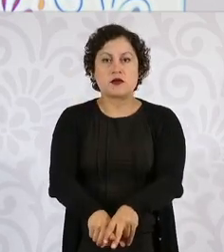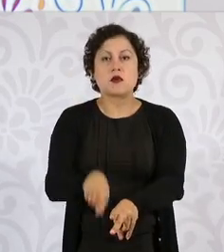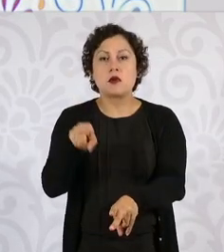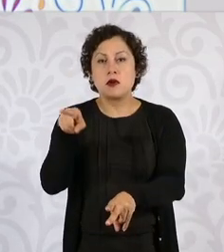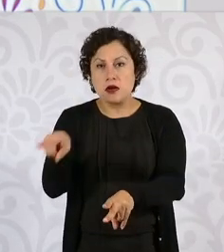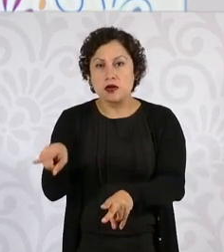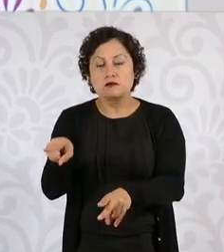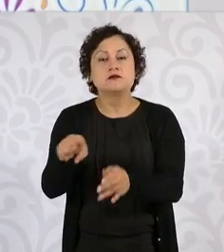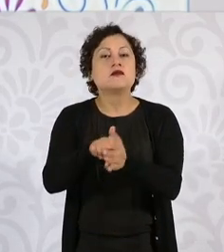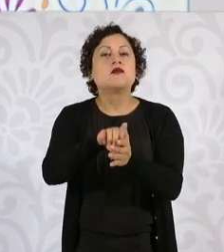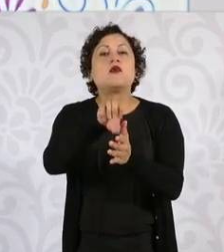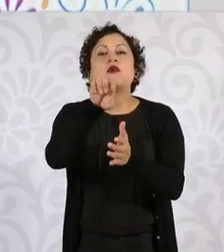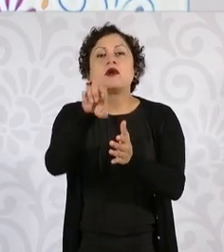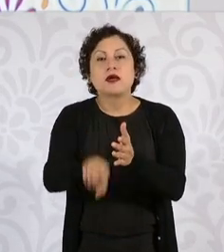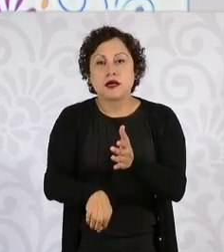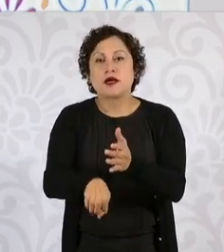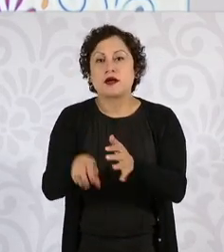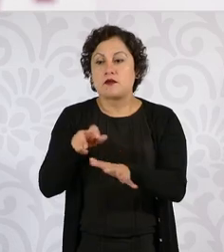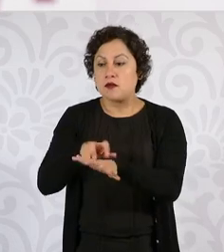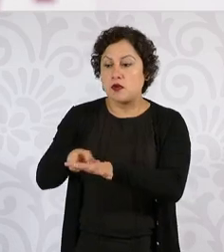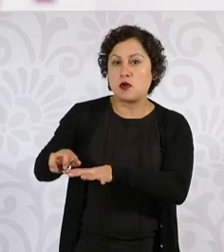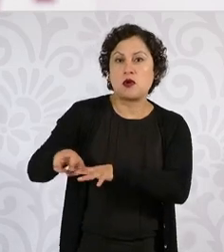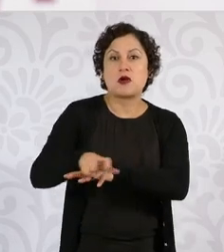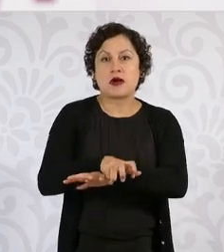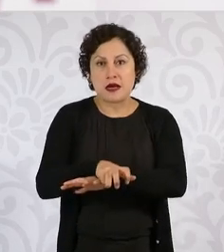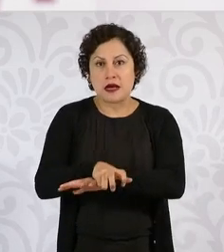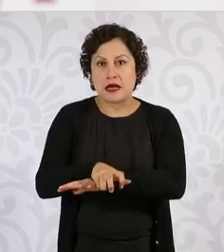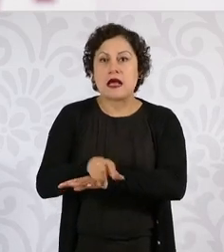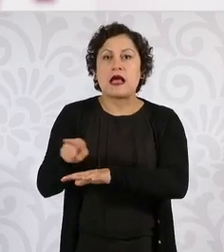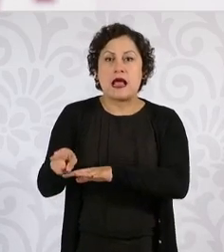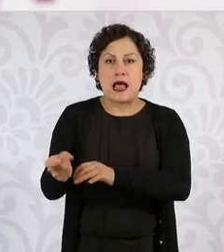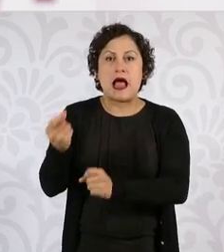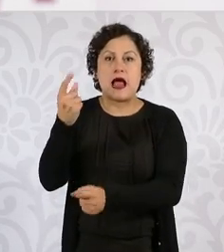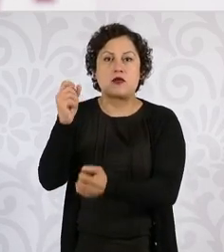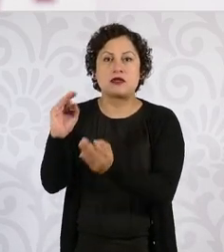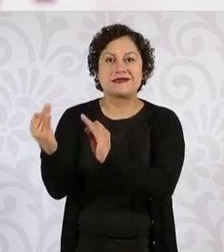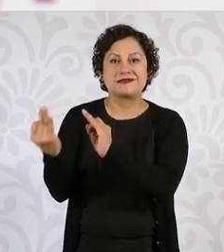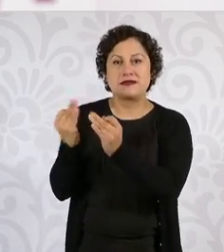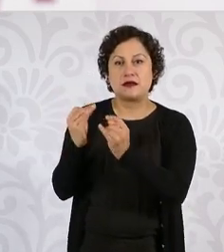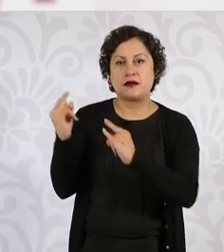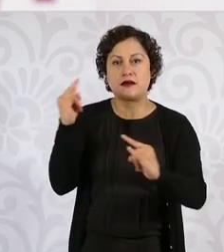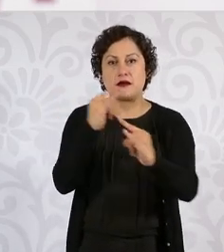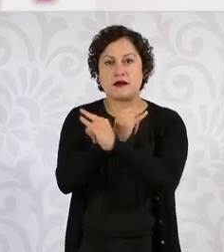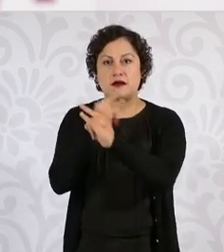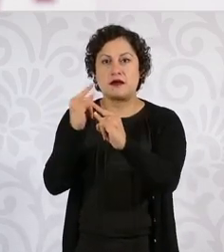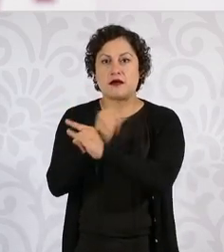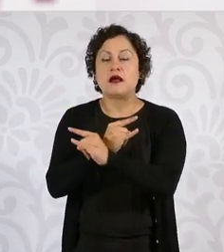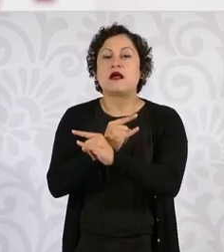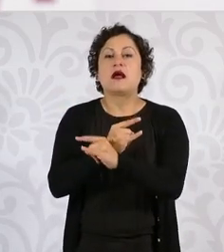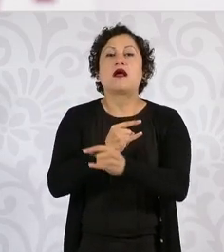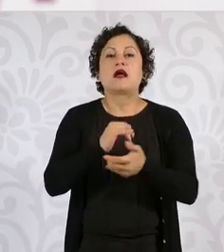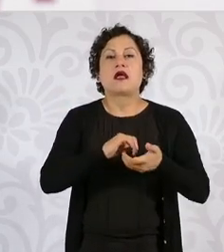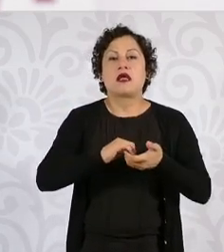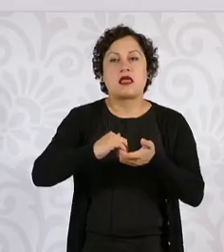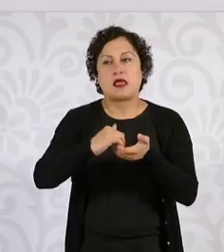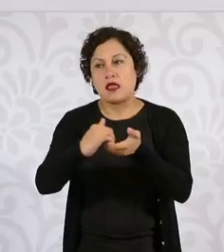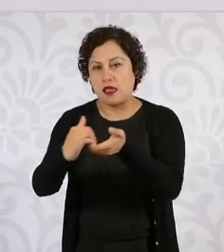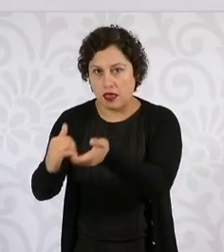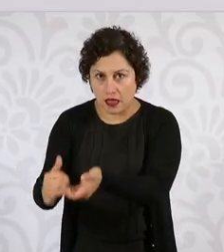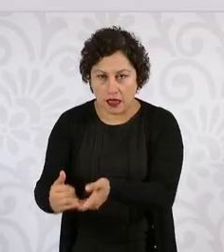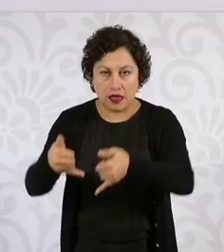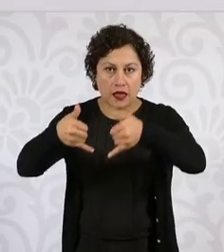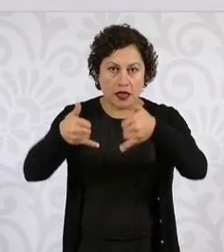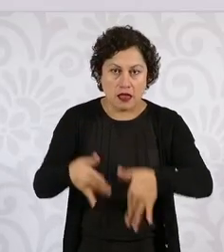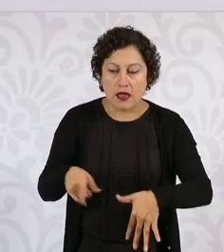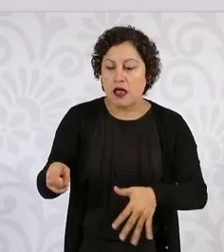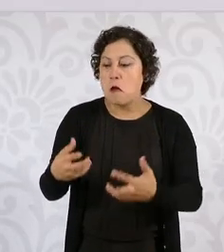fueron dañadas por la construcción del Tren Maya, por el paso de transporte de carga. Entonces, nosotros esperamos